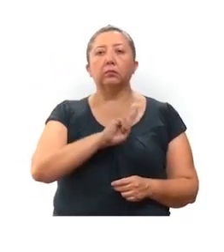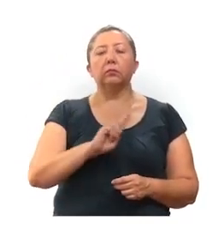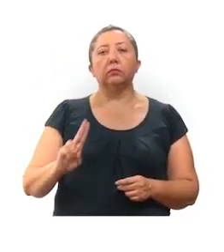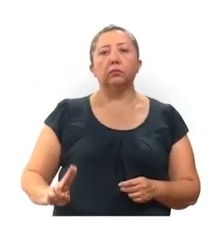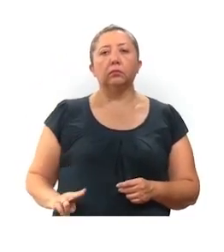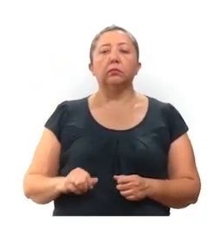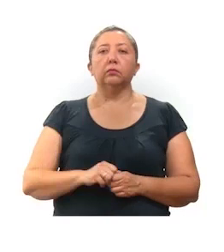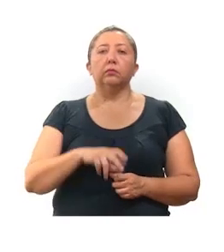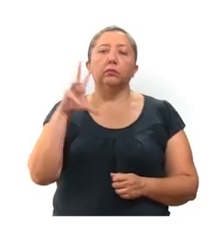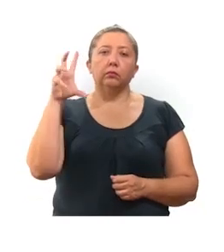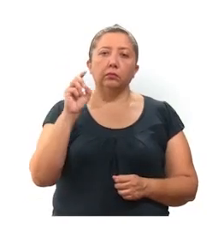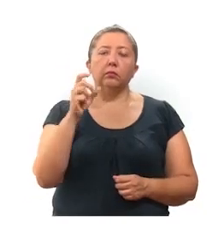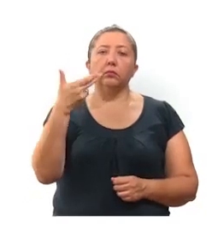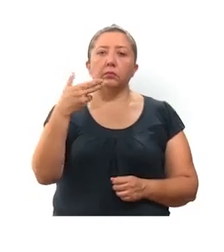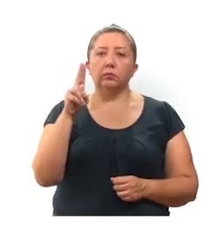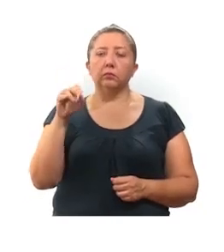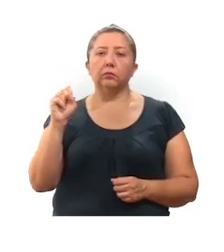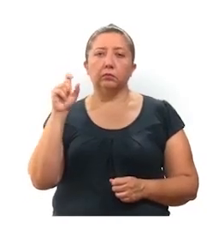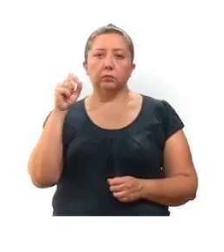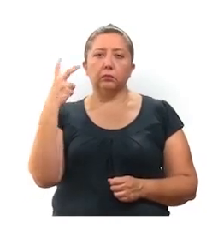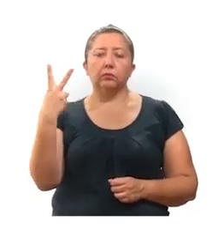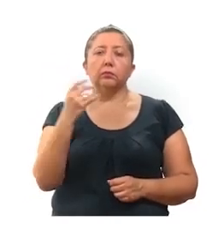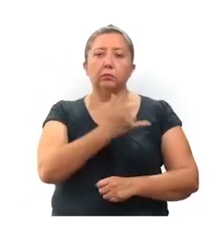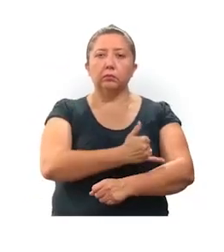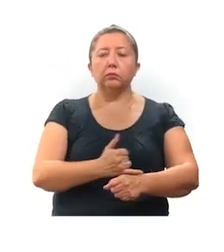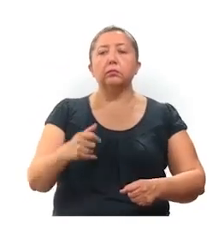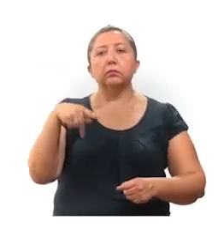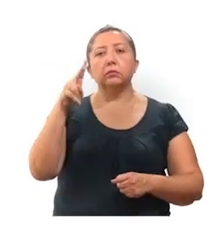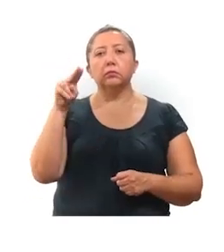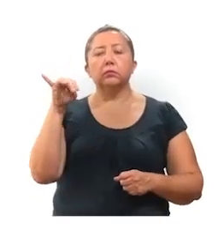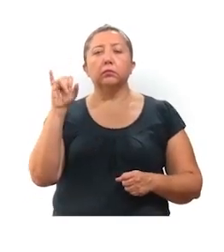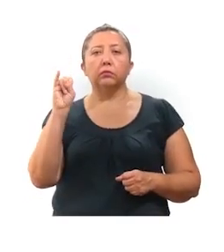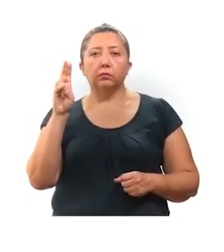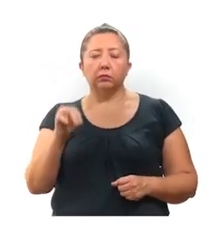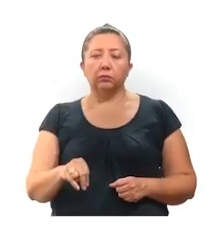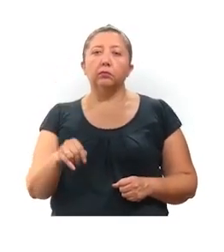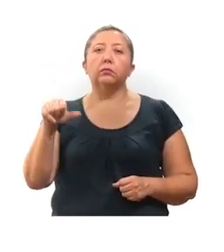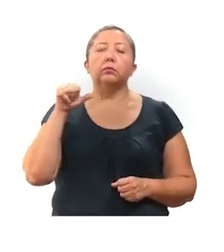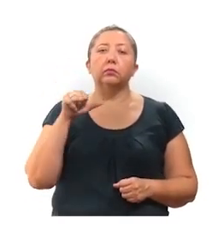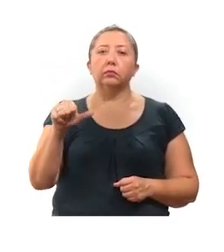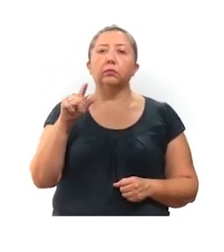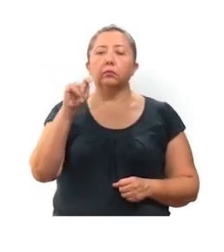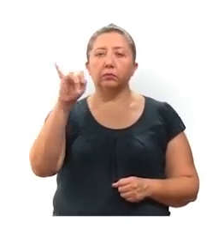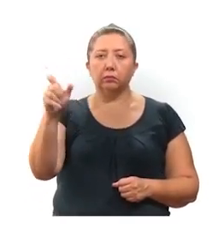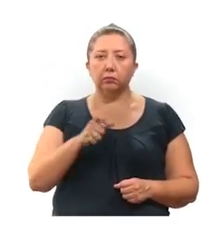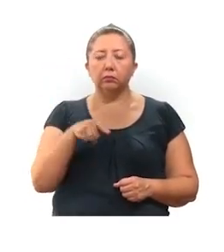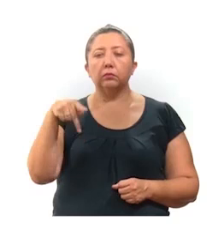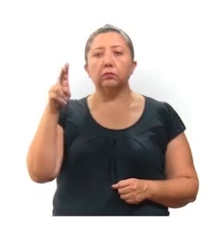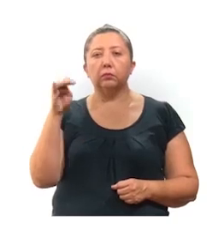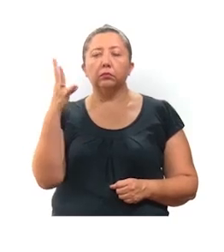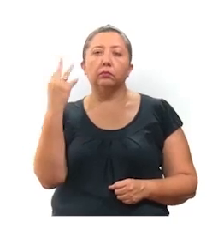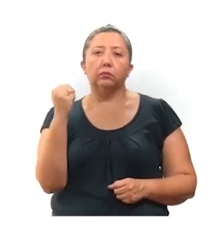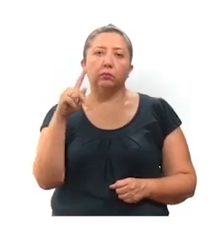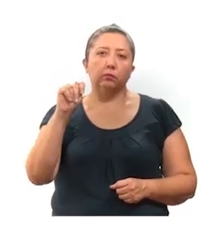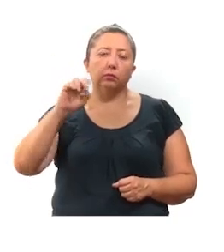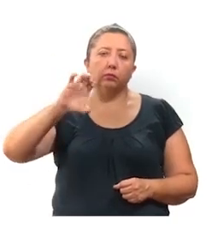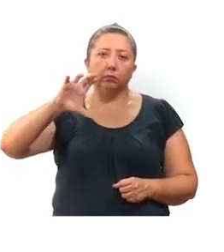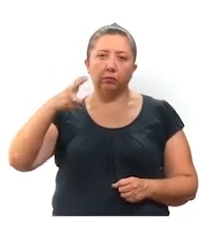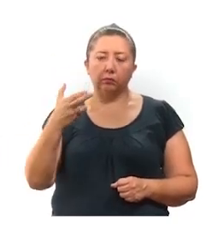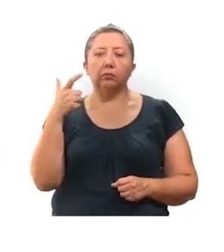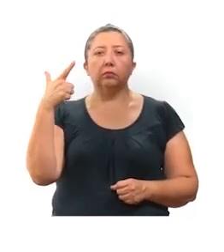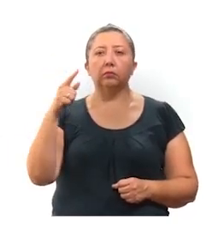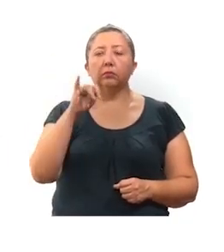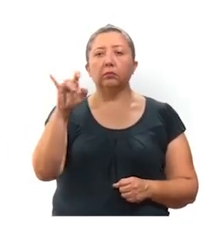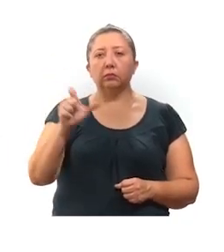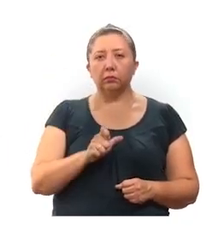Humán, 30 en Junucmá, 22 en Izamal y Canacín, 16 en Tixcocop, 9 en Tecó, 7